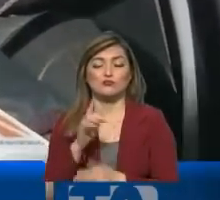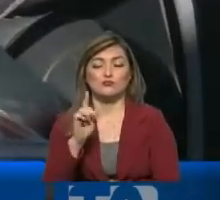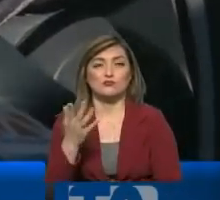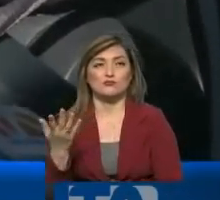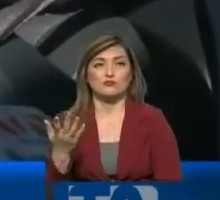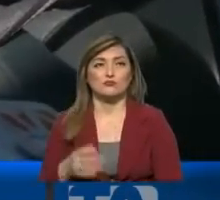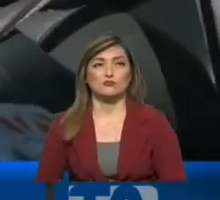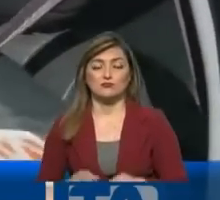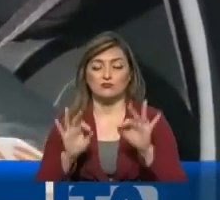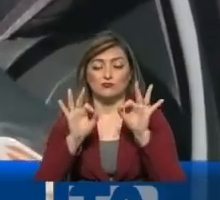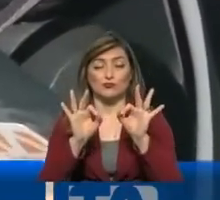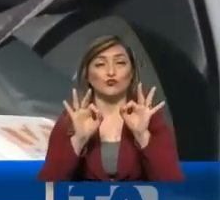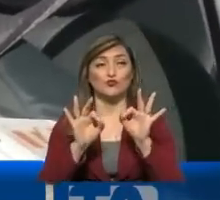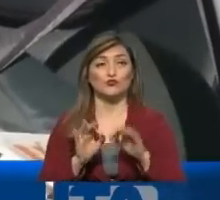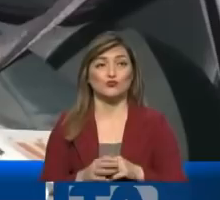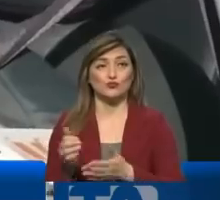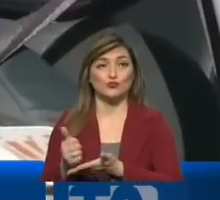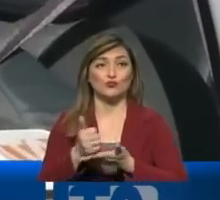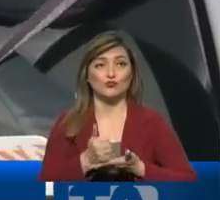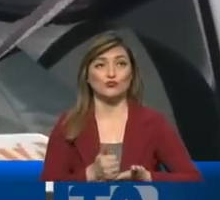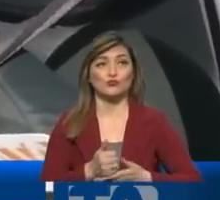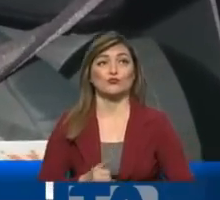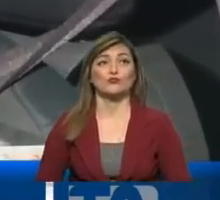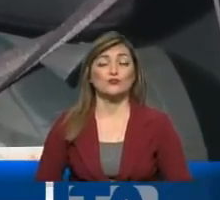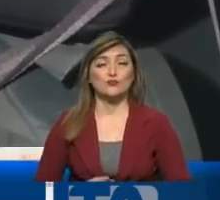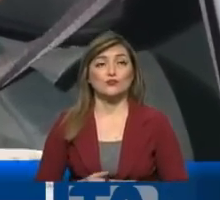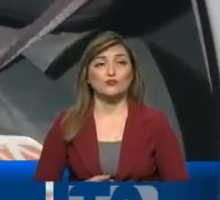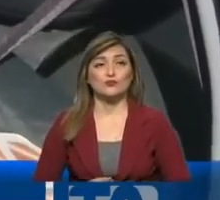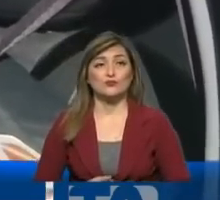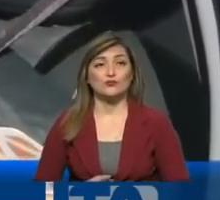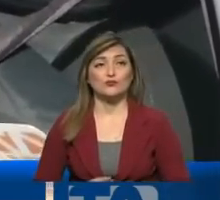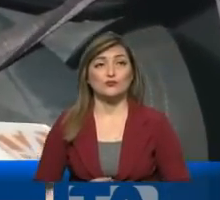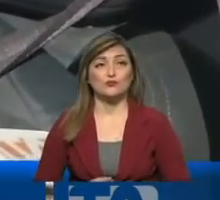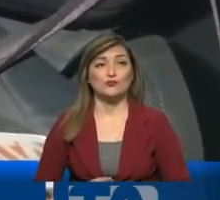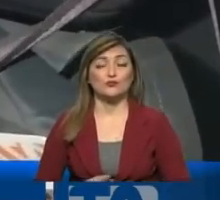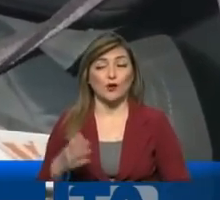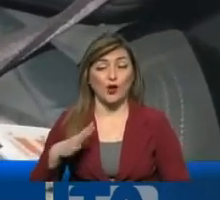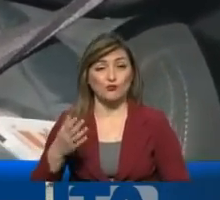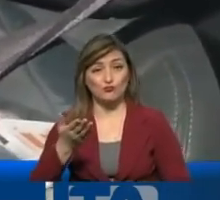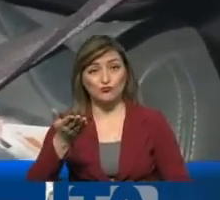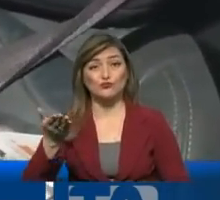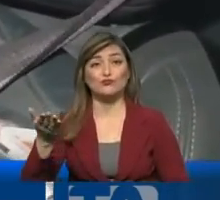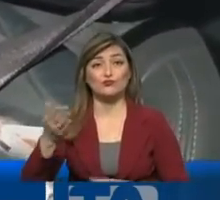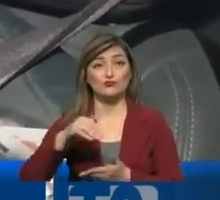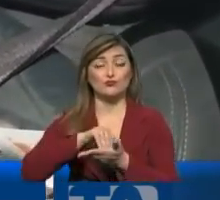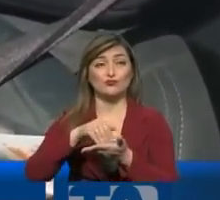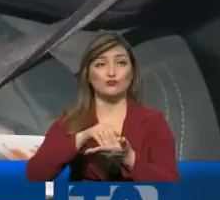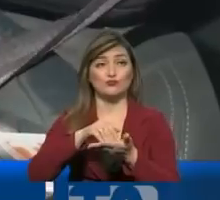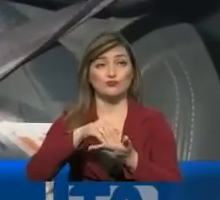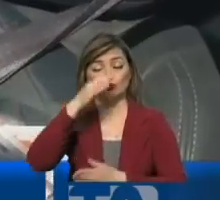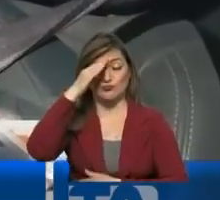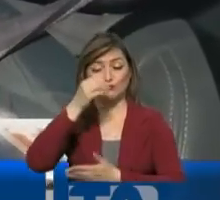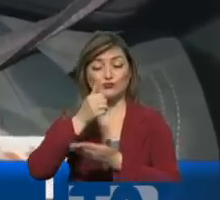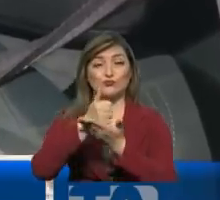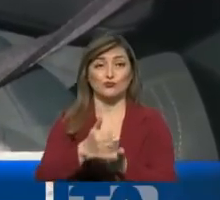qué magnífico, porque esto nos ayuda a nosotros y esto nos les ayuda a los señores miembros de la